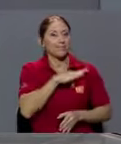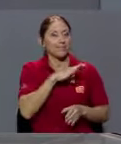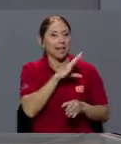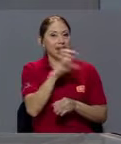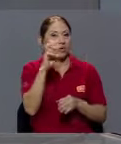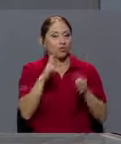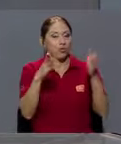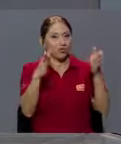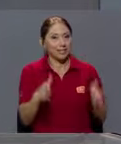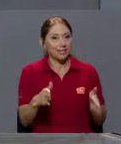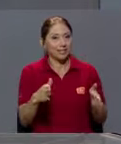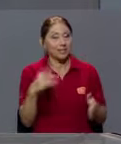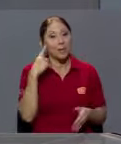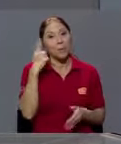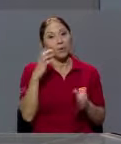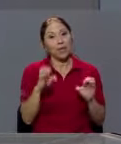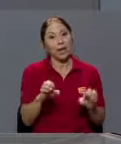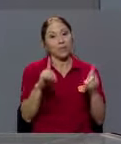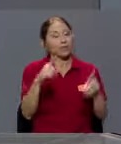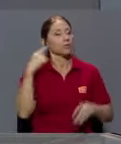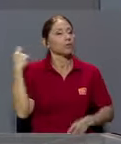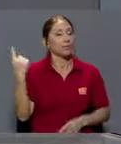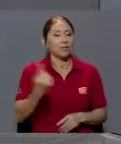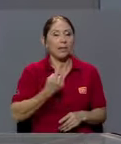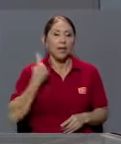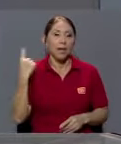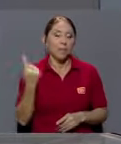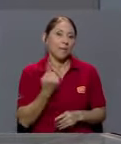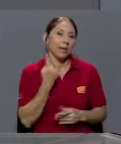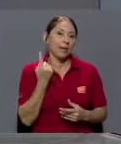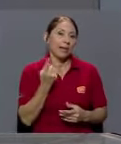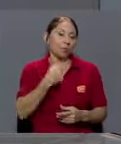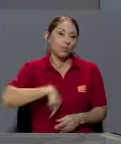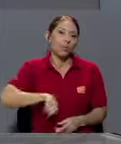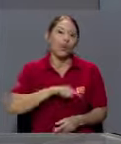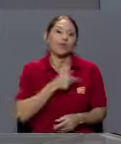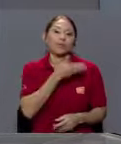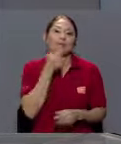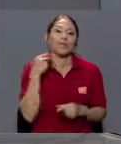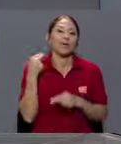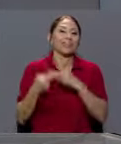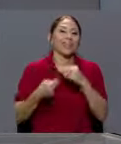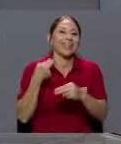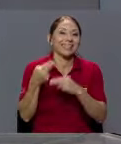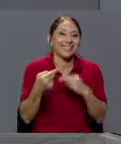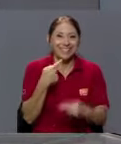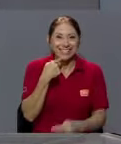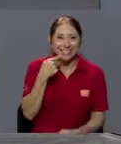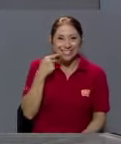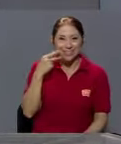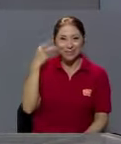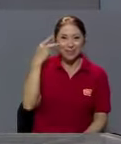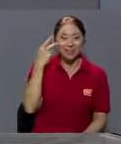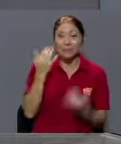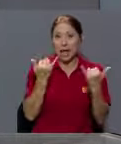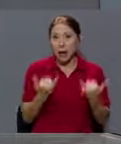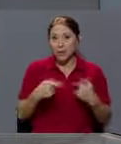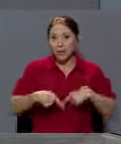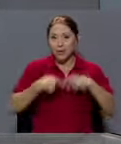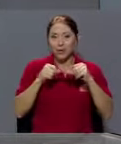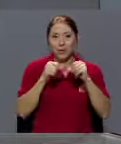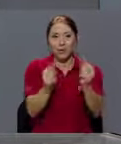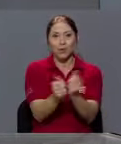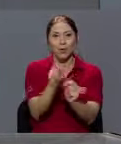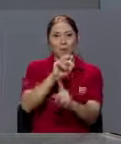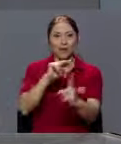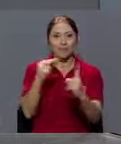población costarricense, porque definitivamente pues la educación siempre ha sido una de nuestras mejores herencias, dicen nuestros padres y madres. Ahorita vamos a